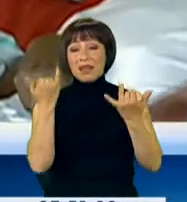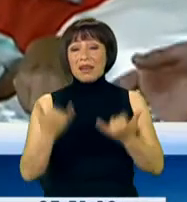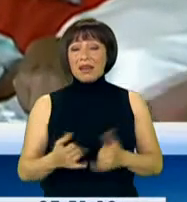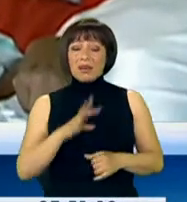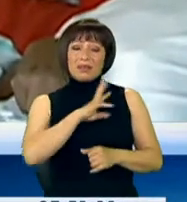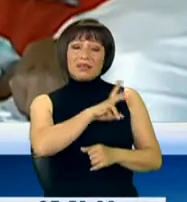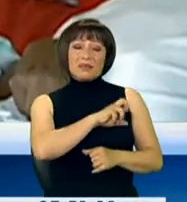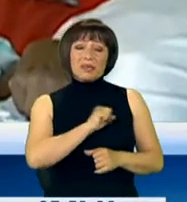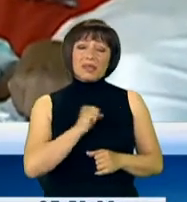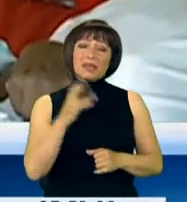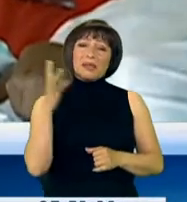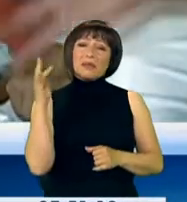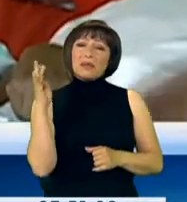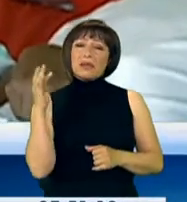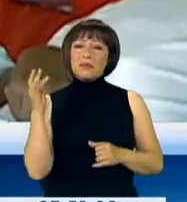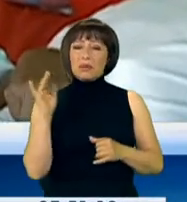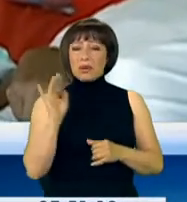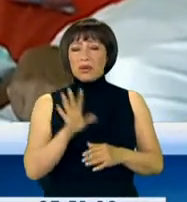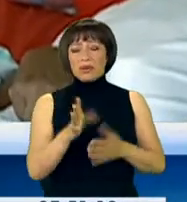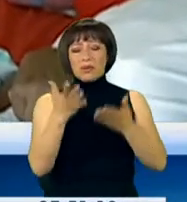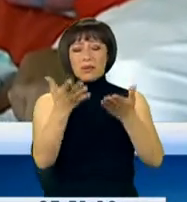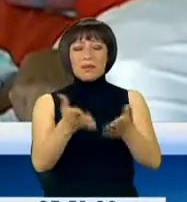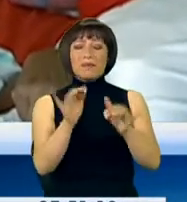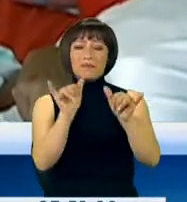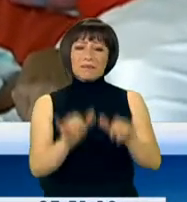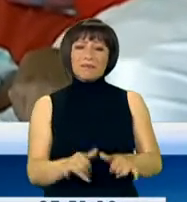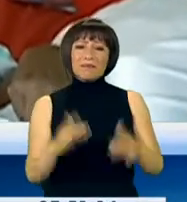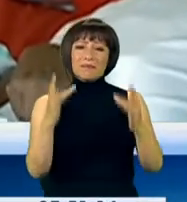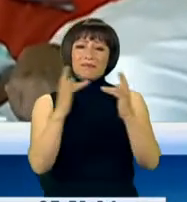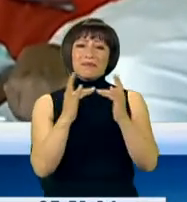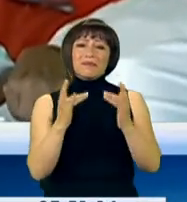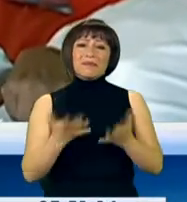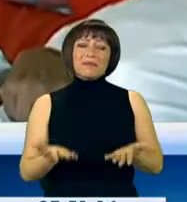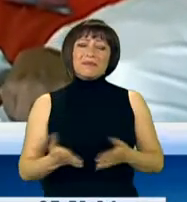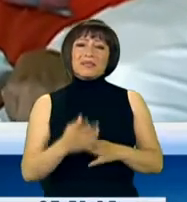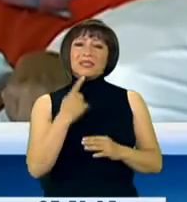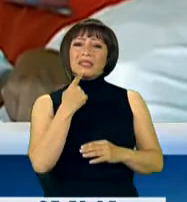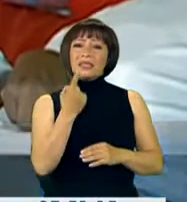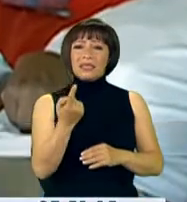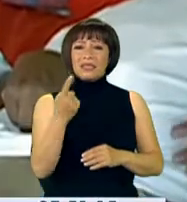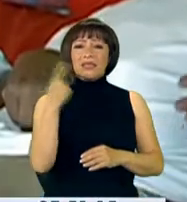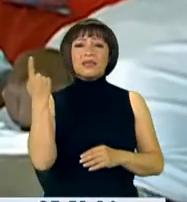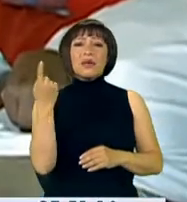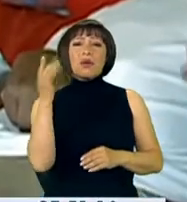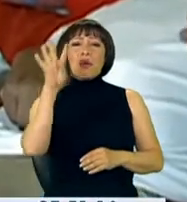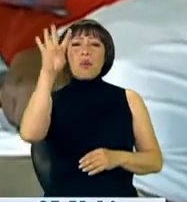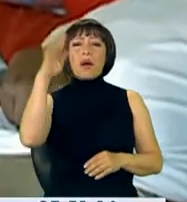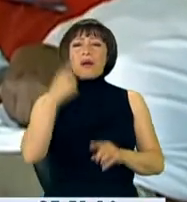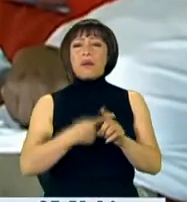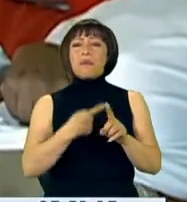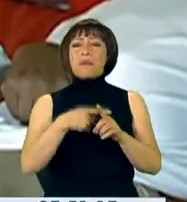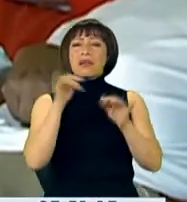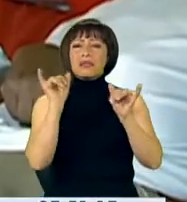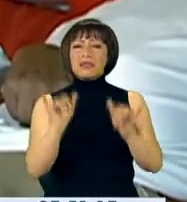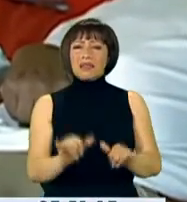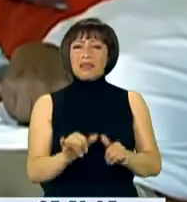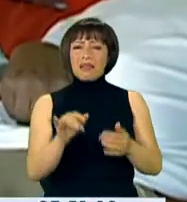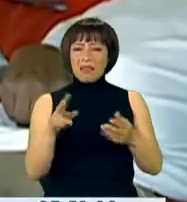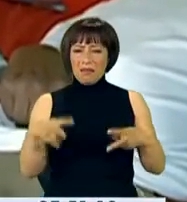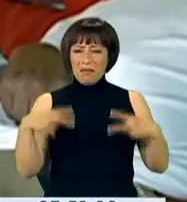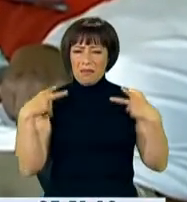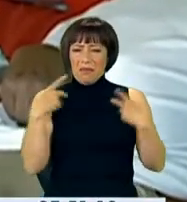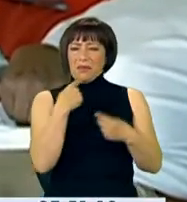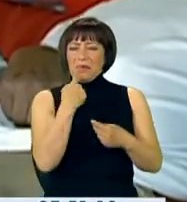ese delincuente. Está detenido en la cárcel del Inca. Le han dado 4 meses, señorita. Estos intentos de asesinato, lo que le han hecho a